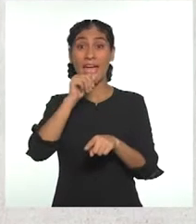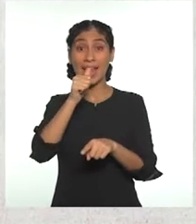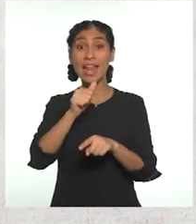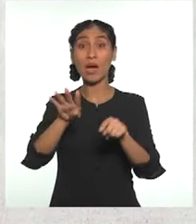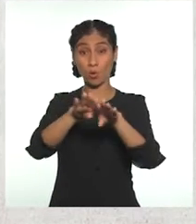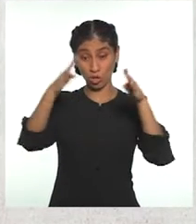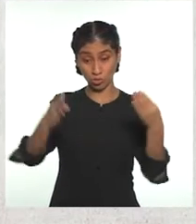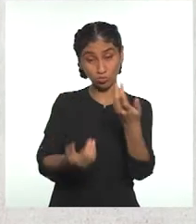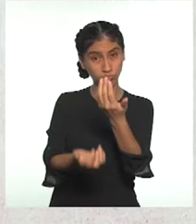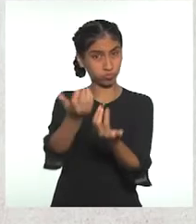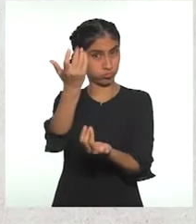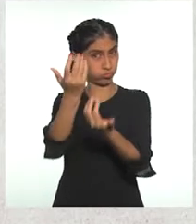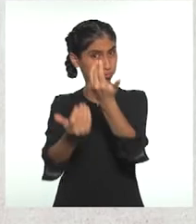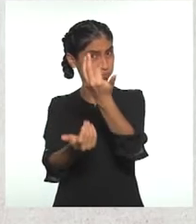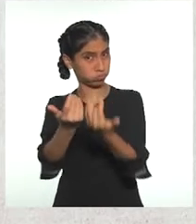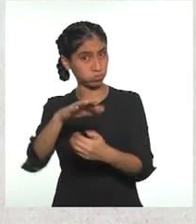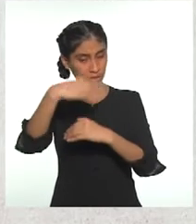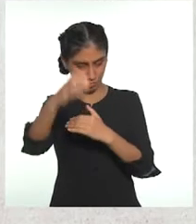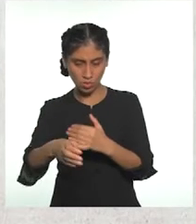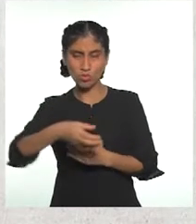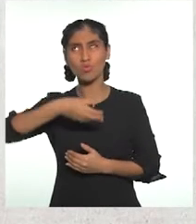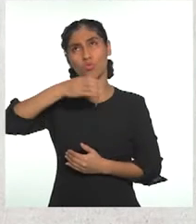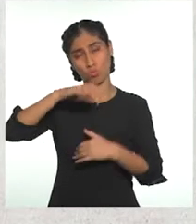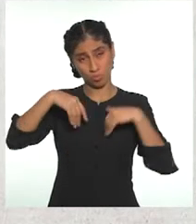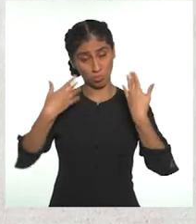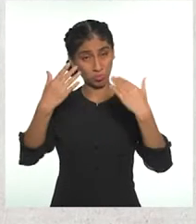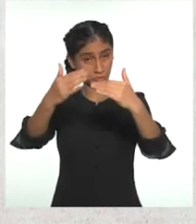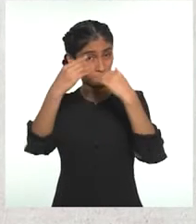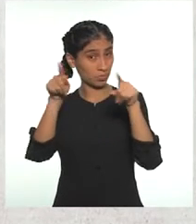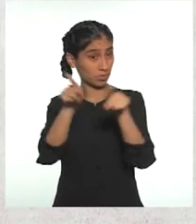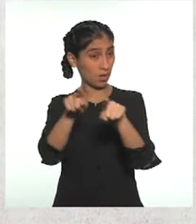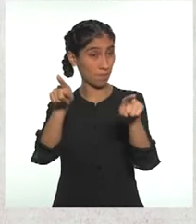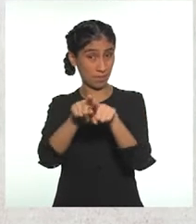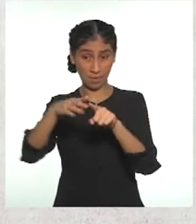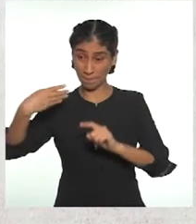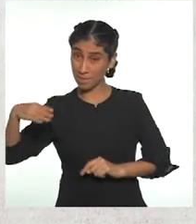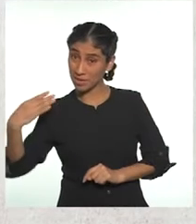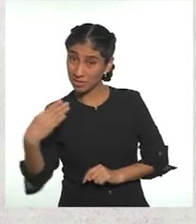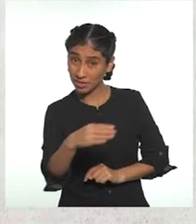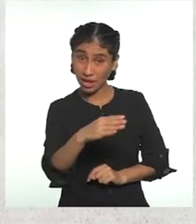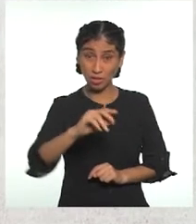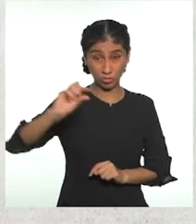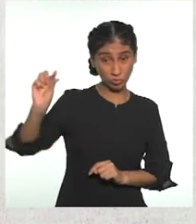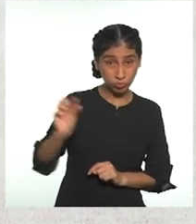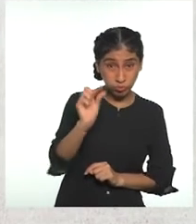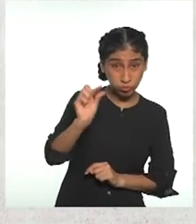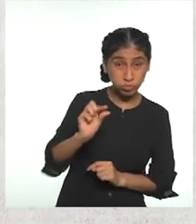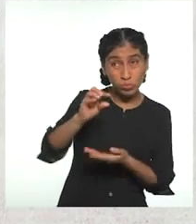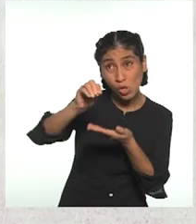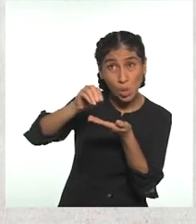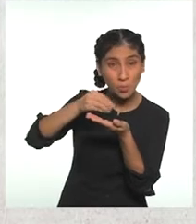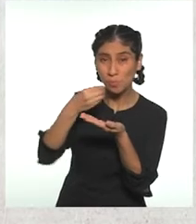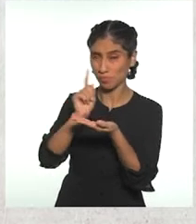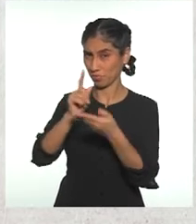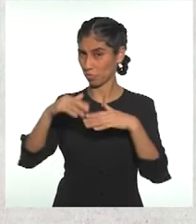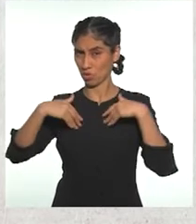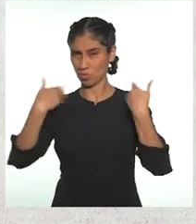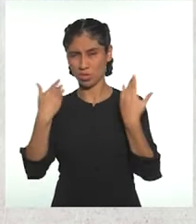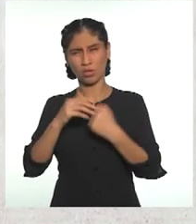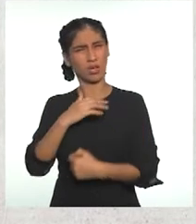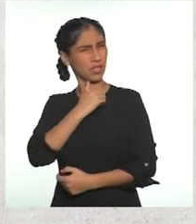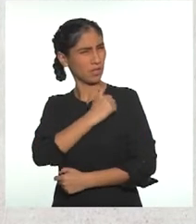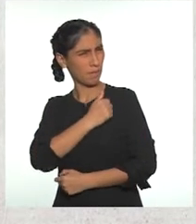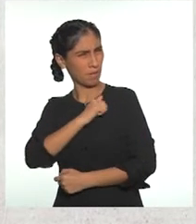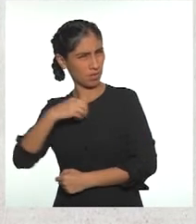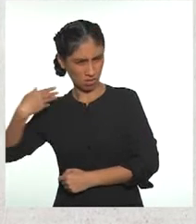antes de consumirla o purificarla. 4. No consumir pescados ni mariscos crudos. Qué pena no poder